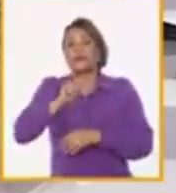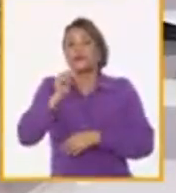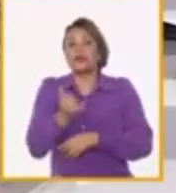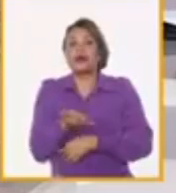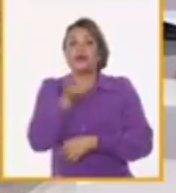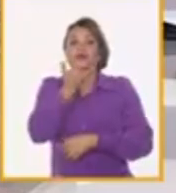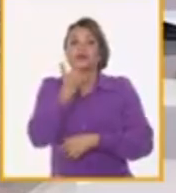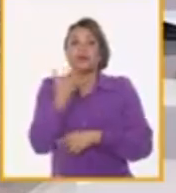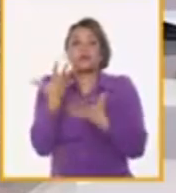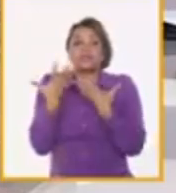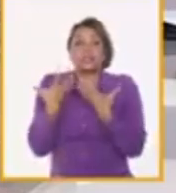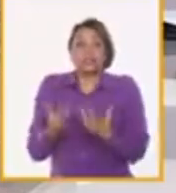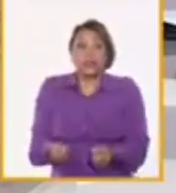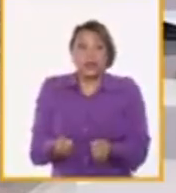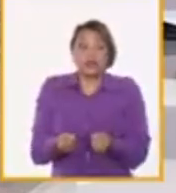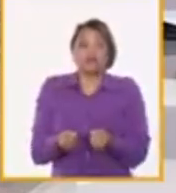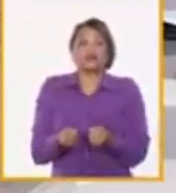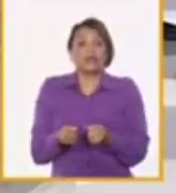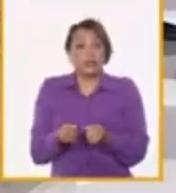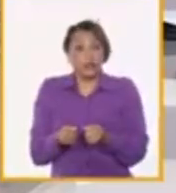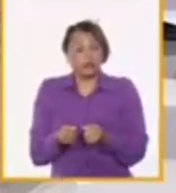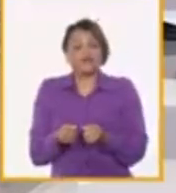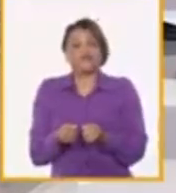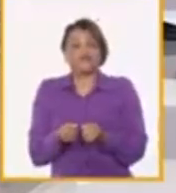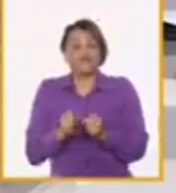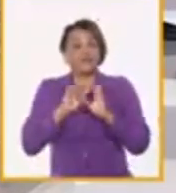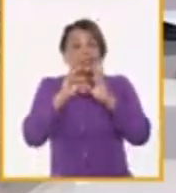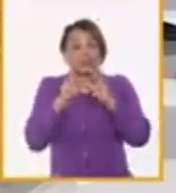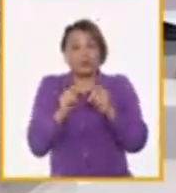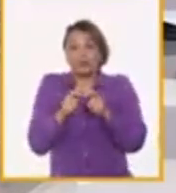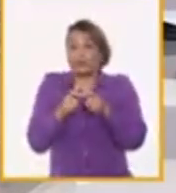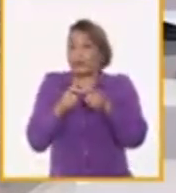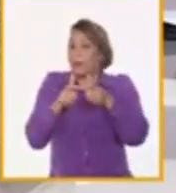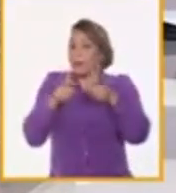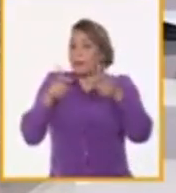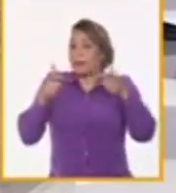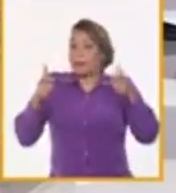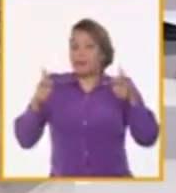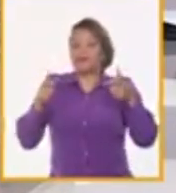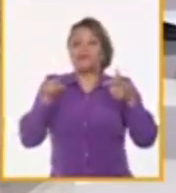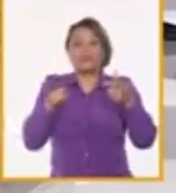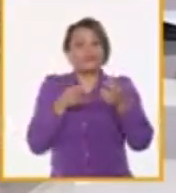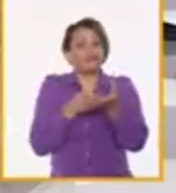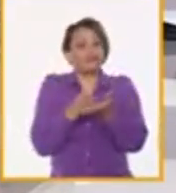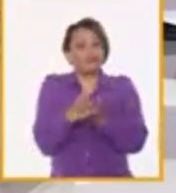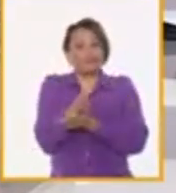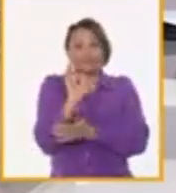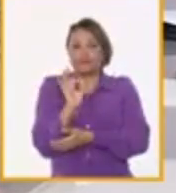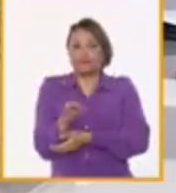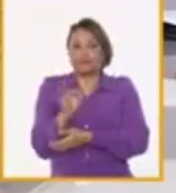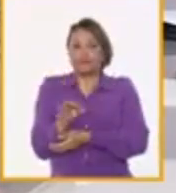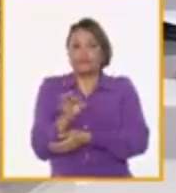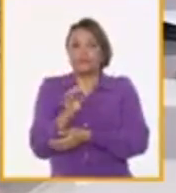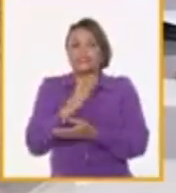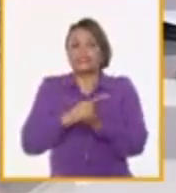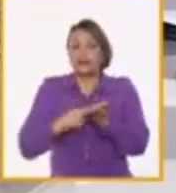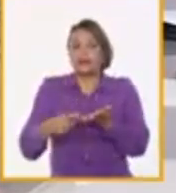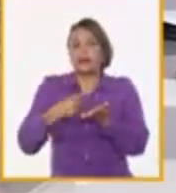sequía, y esos son los números que hoy se han mantenido durante varias